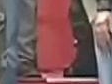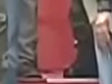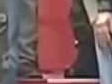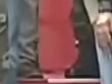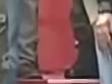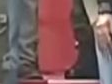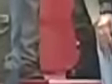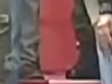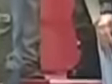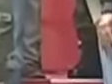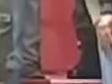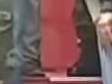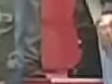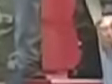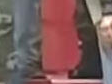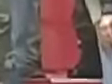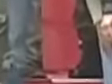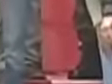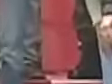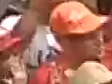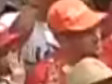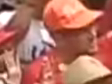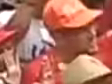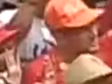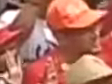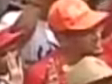ni descanso a mi brazo,